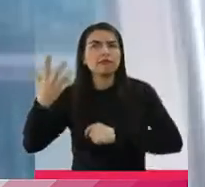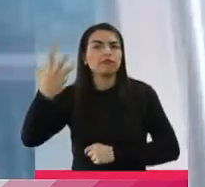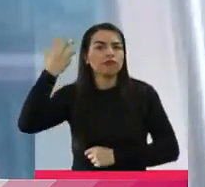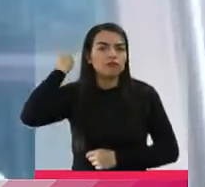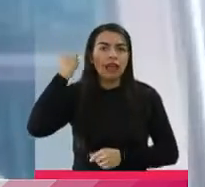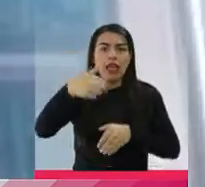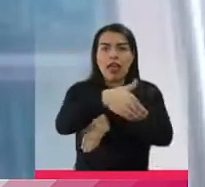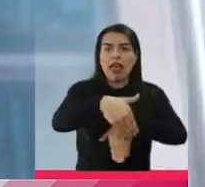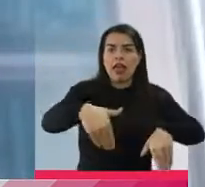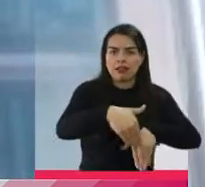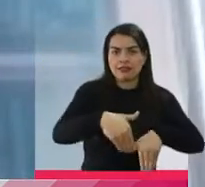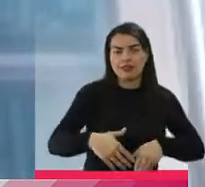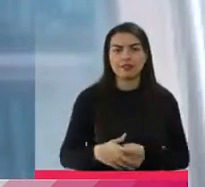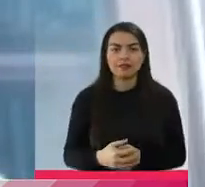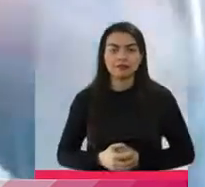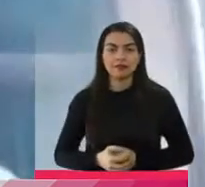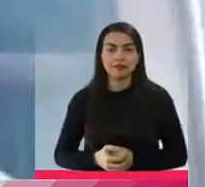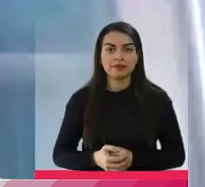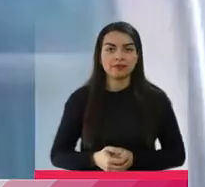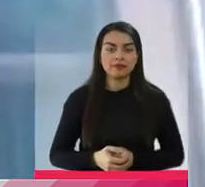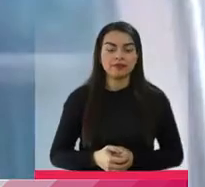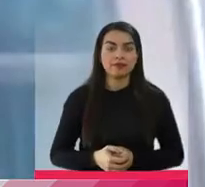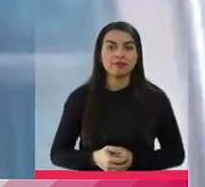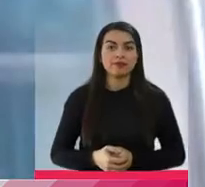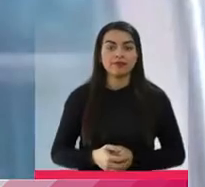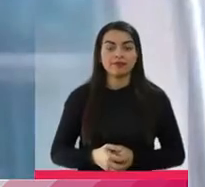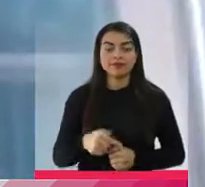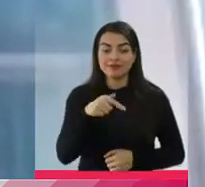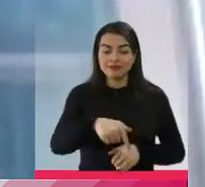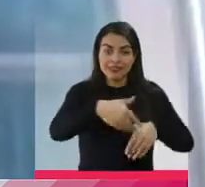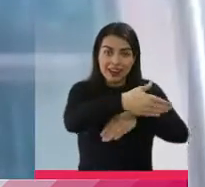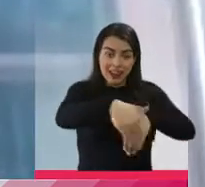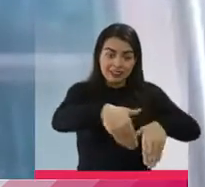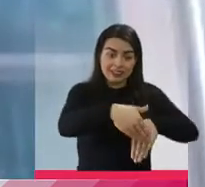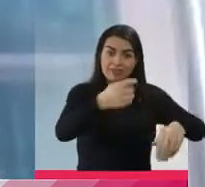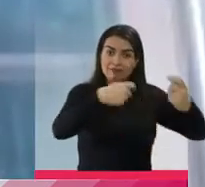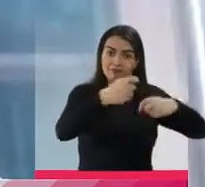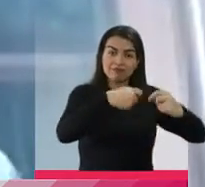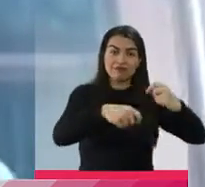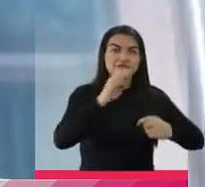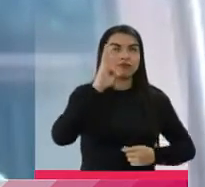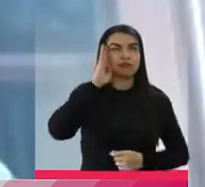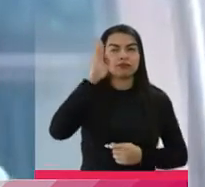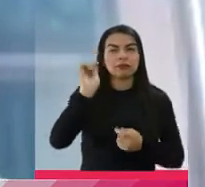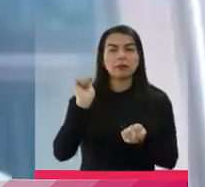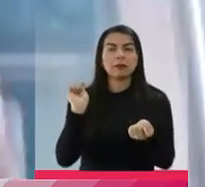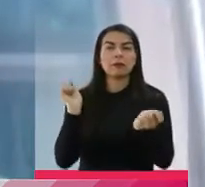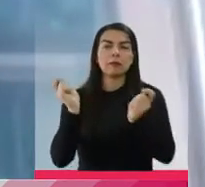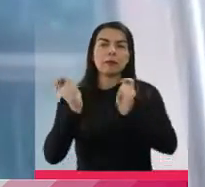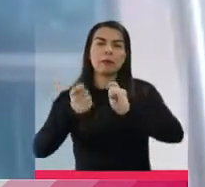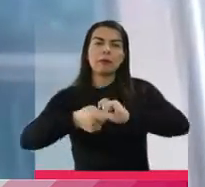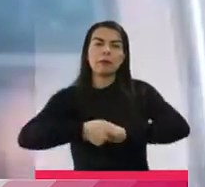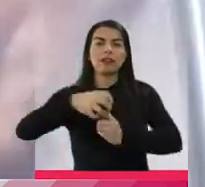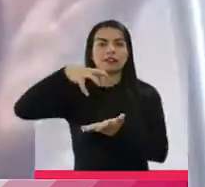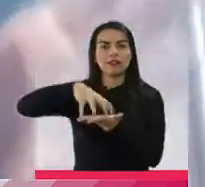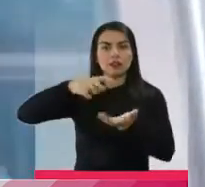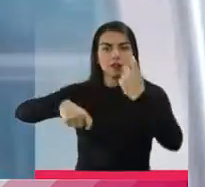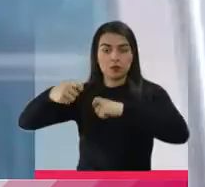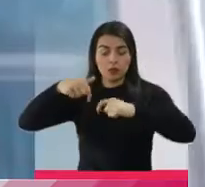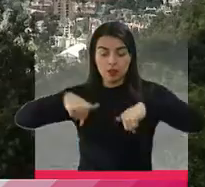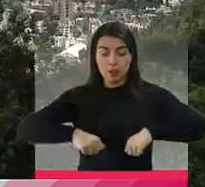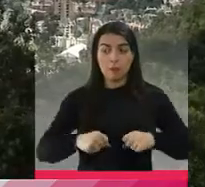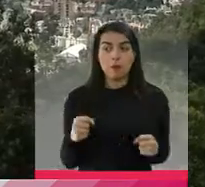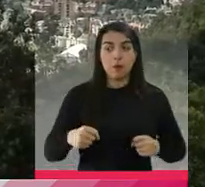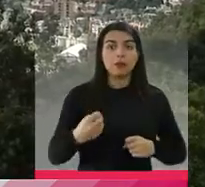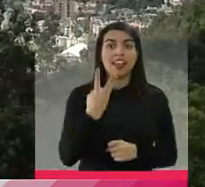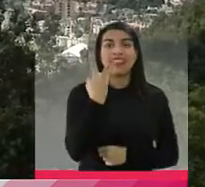Actividad comercial de la calle a grandes centros comerciales. Bogotá tiene más de 30 centros comerciales y almacenes